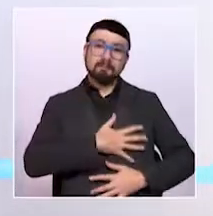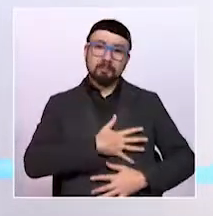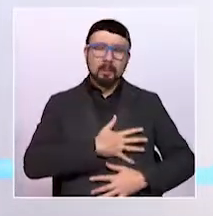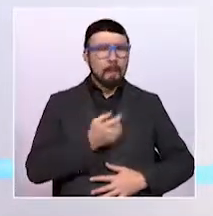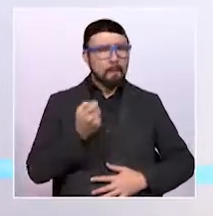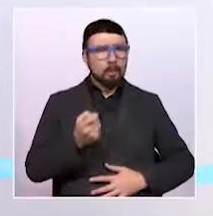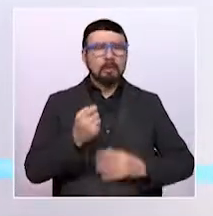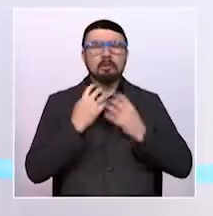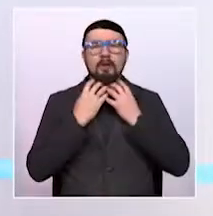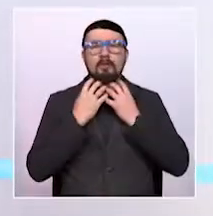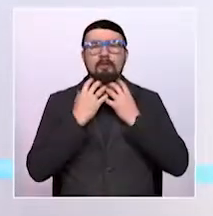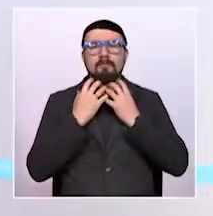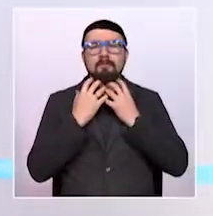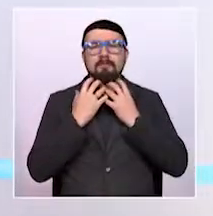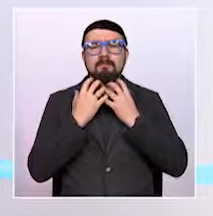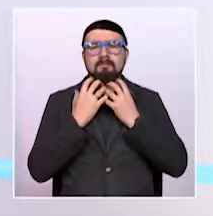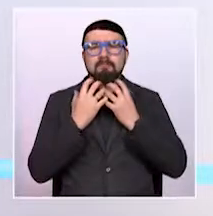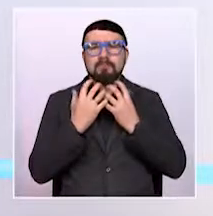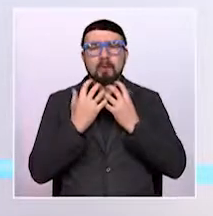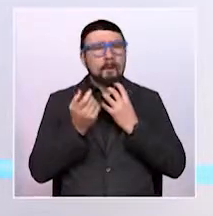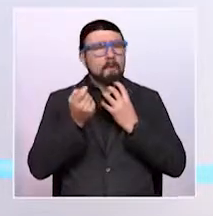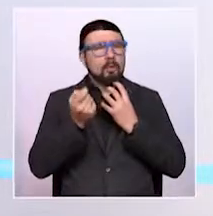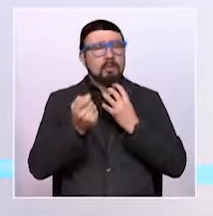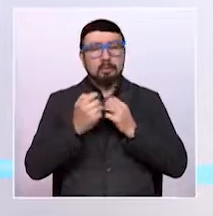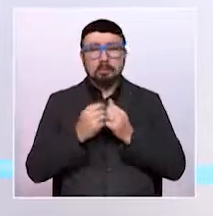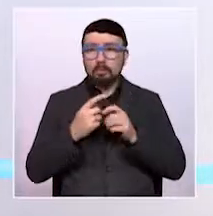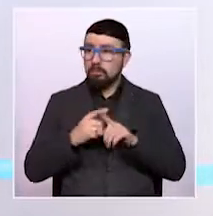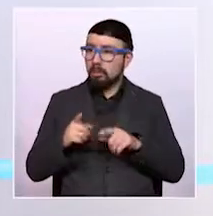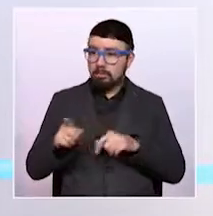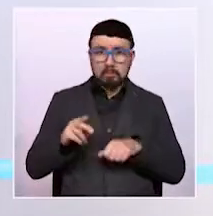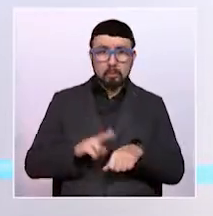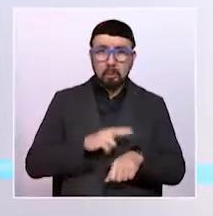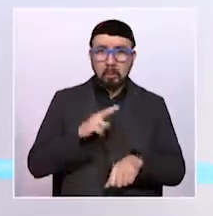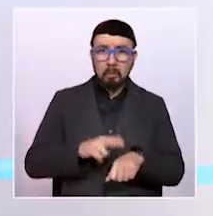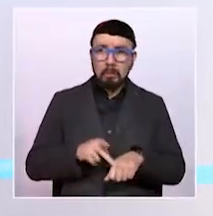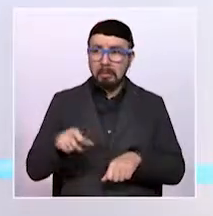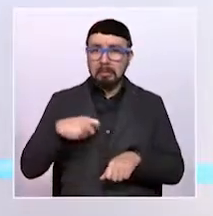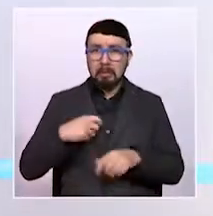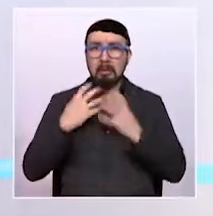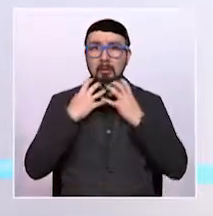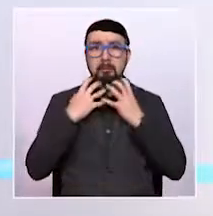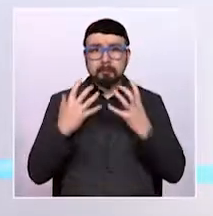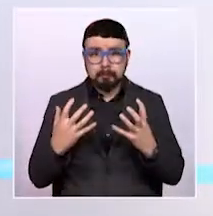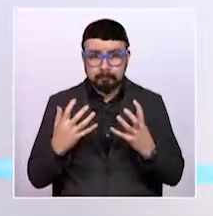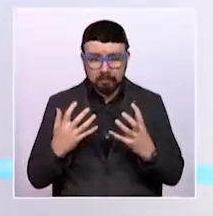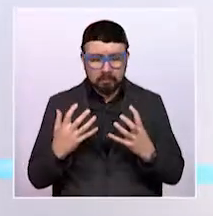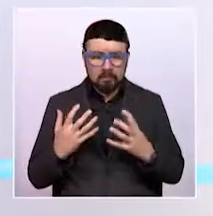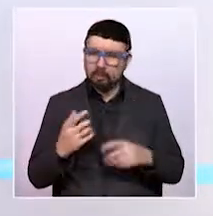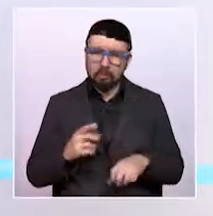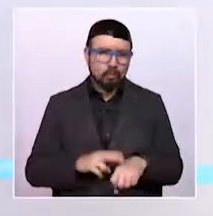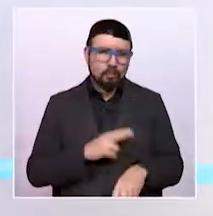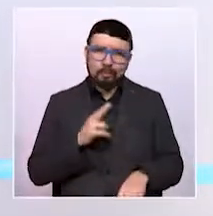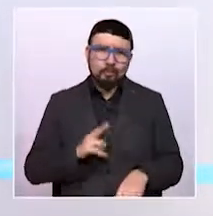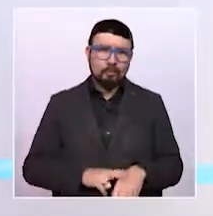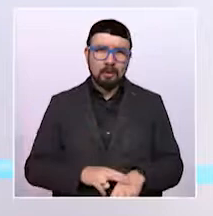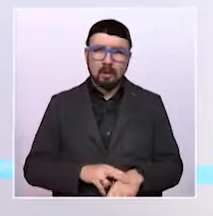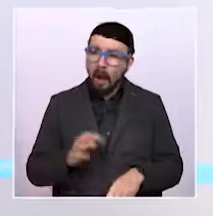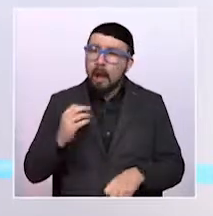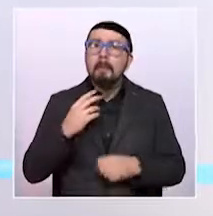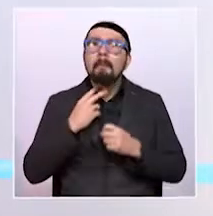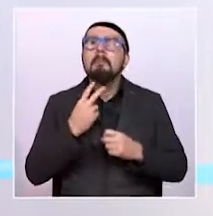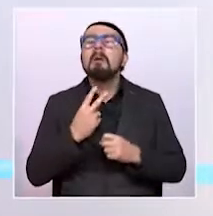tamaño ojo pero no es normal que una paciente tenga la tiroides grande y que se vea su tiroides en el cuello